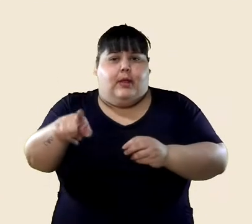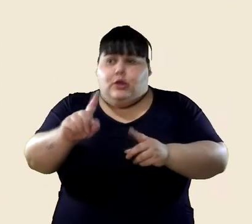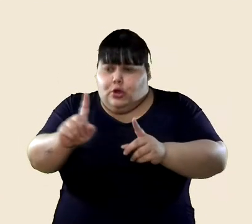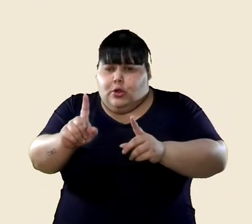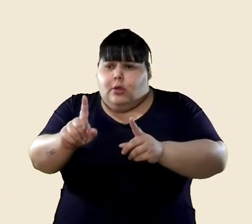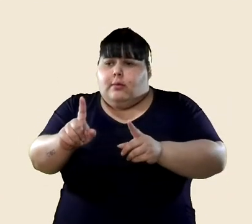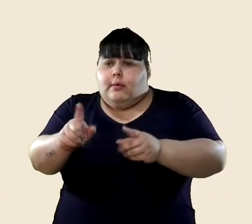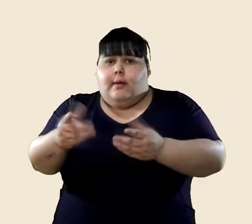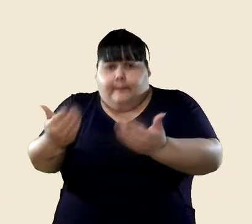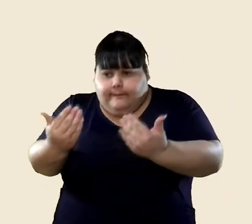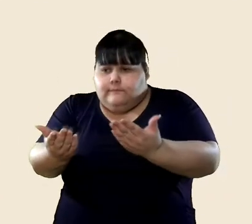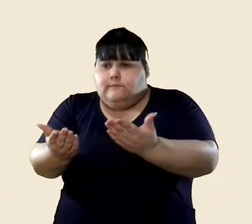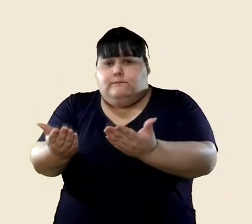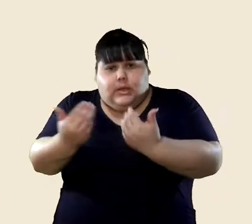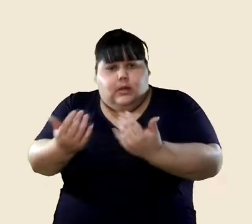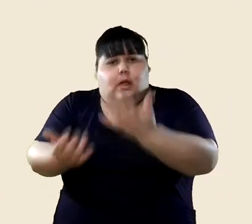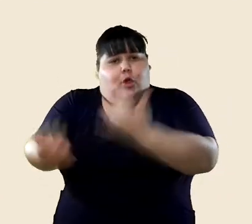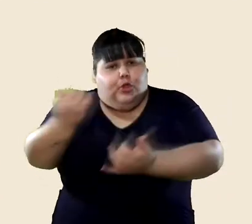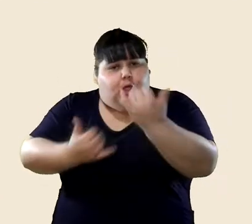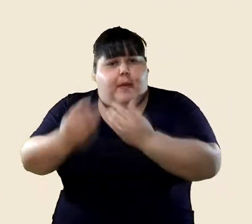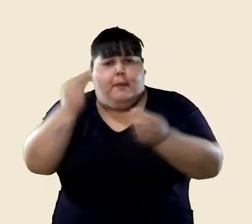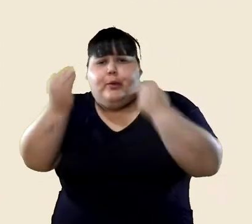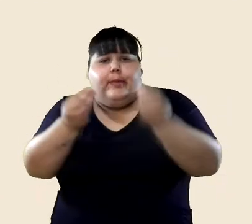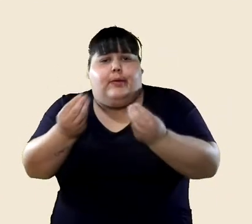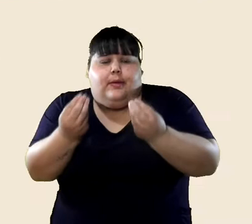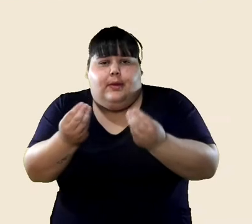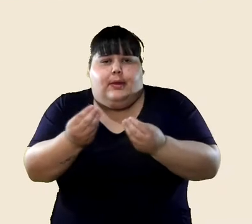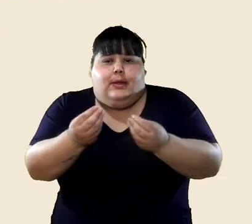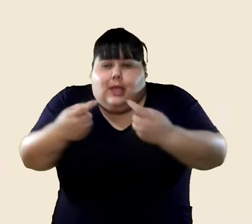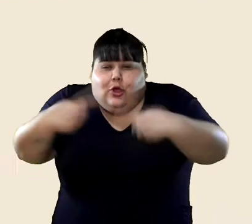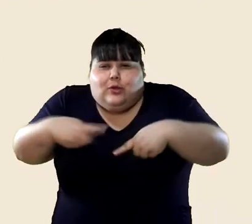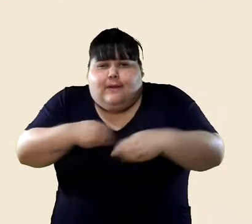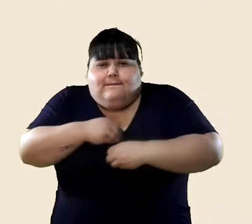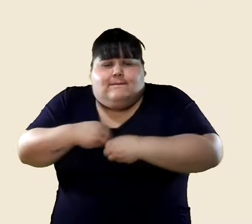Hablemos de lo que te pasa, de por qué estás preocupado, de qué cosas te tienen un poco mal.